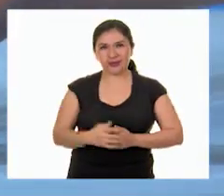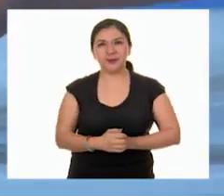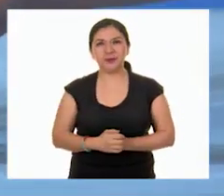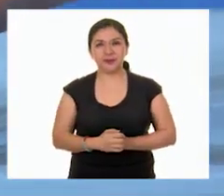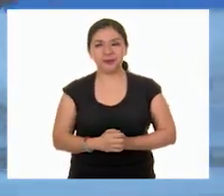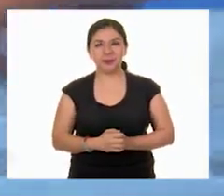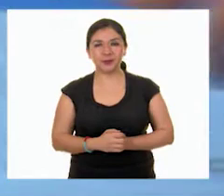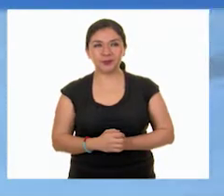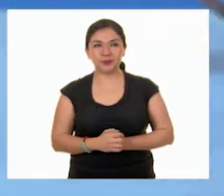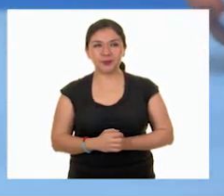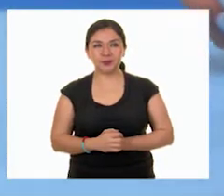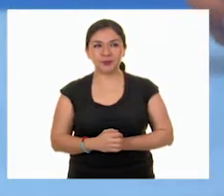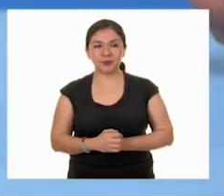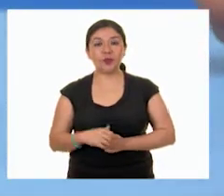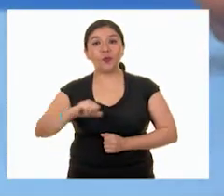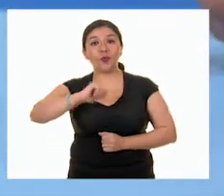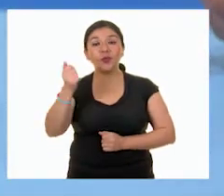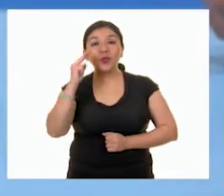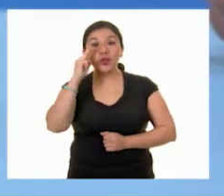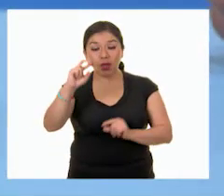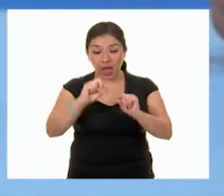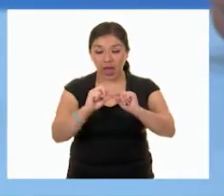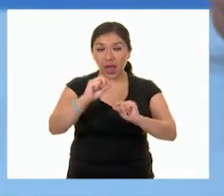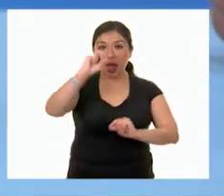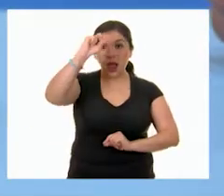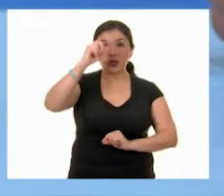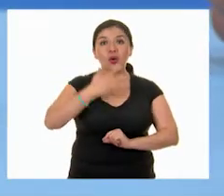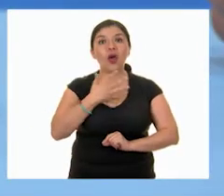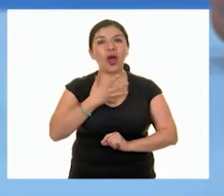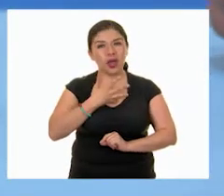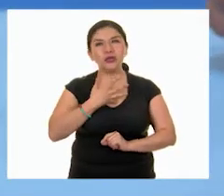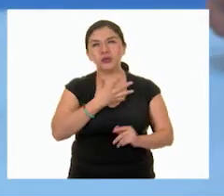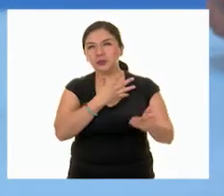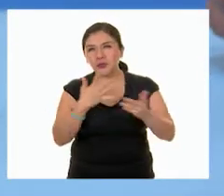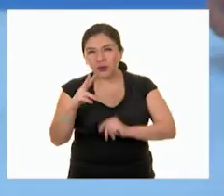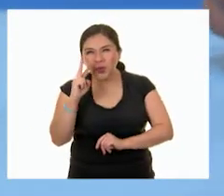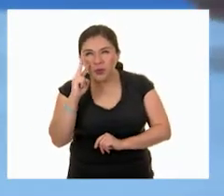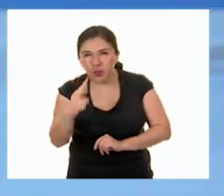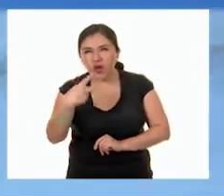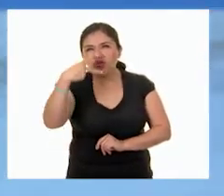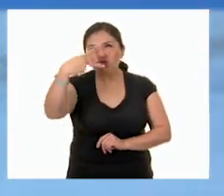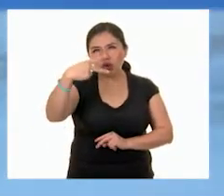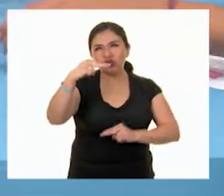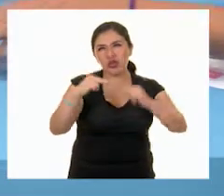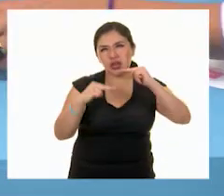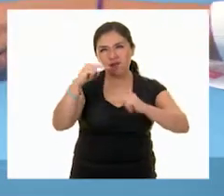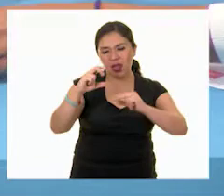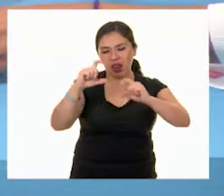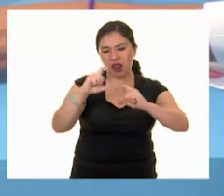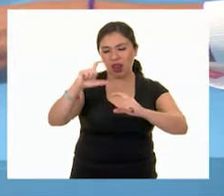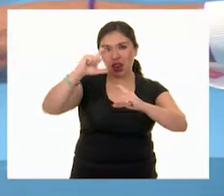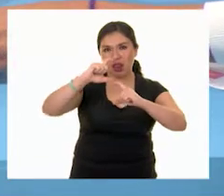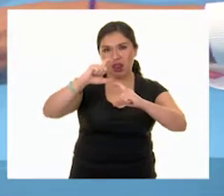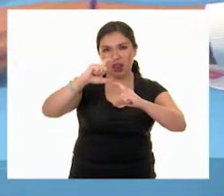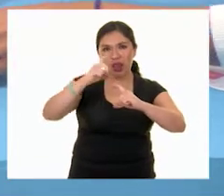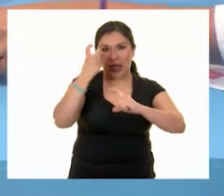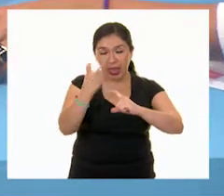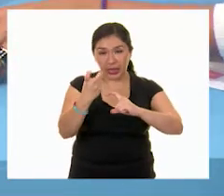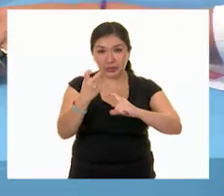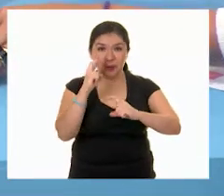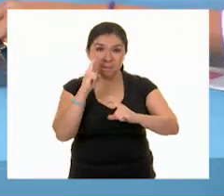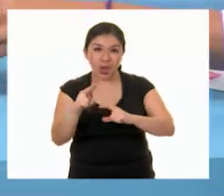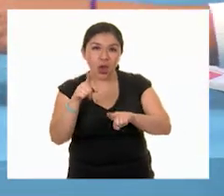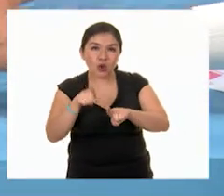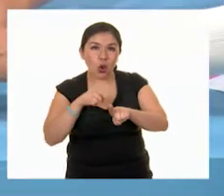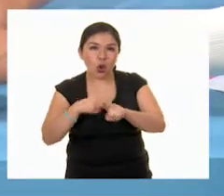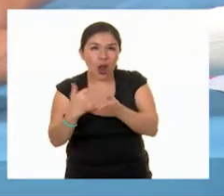Y vemos que de altura también tiene, pues, mínimo 2 niveles. Entonces, con estos cubos